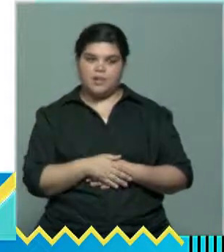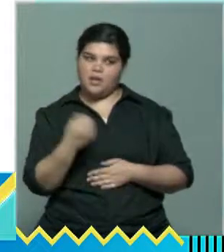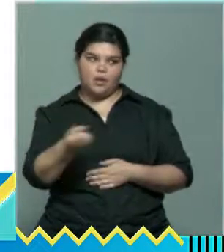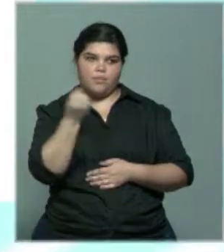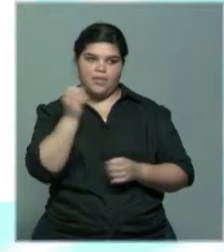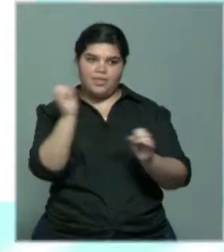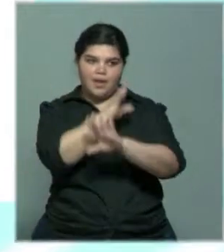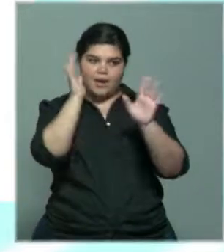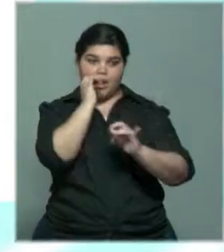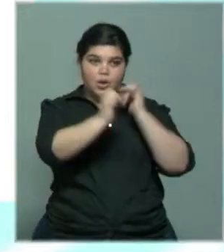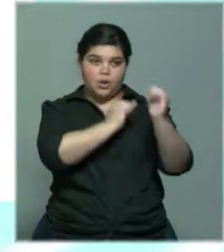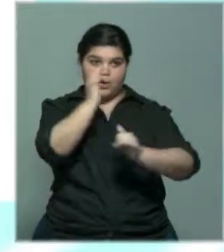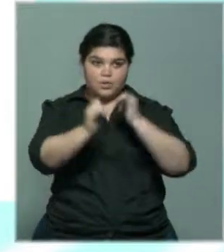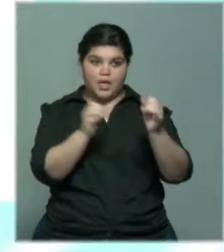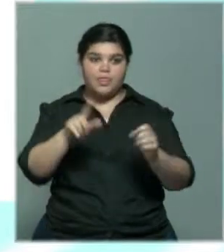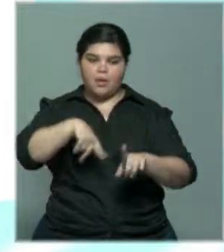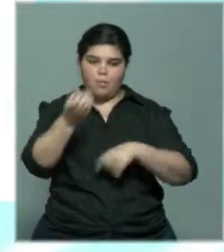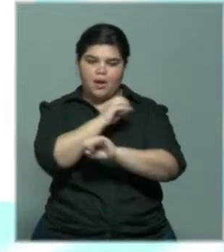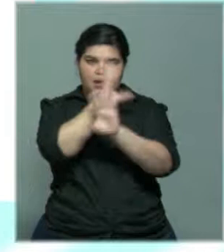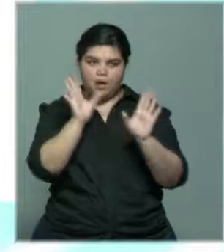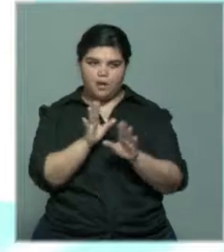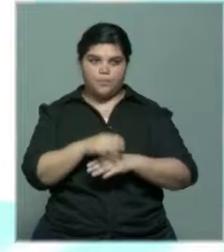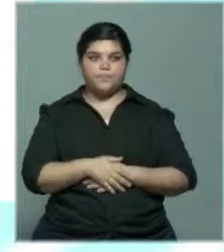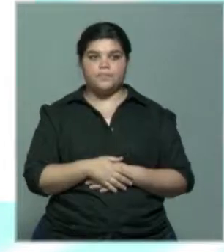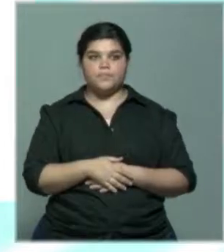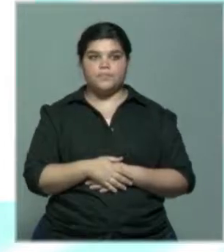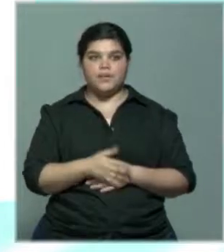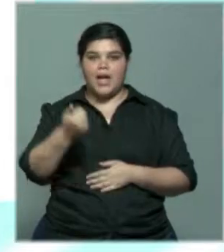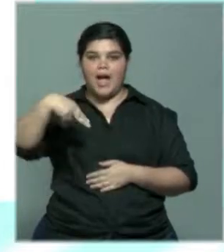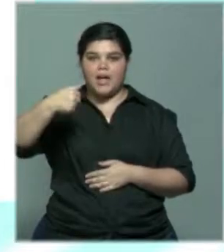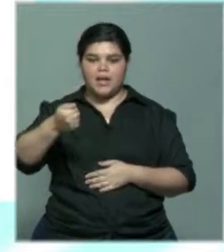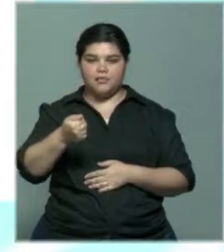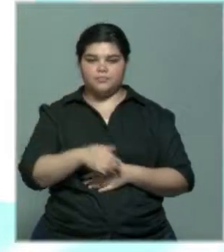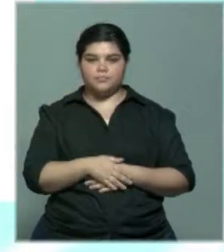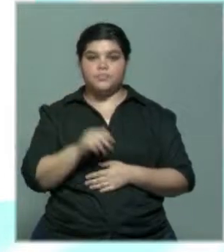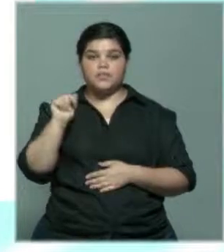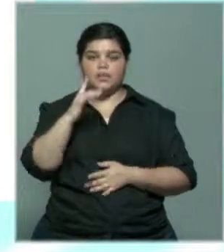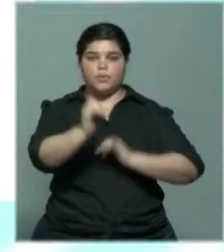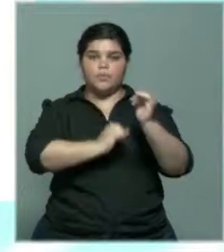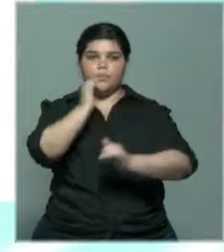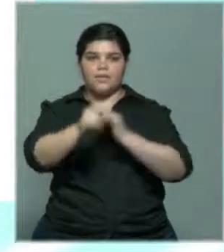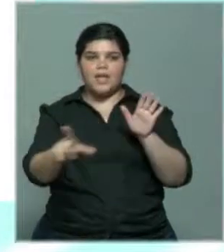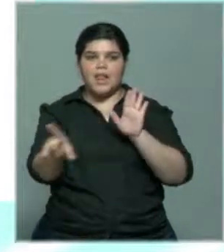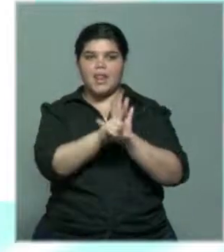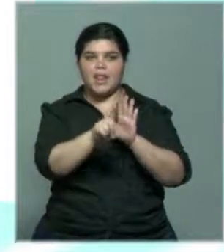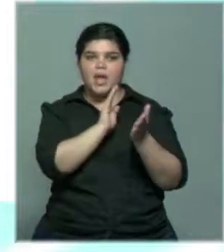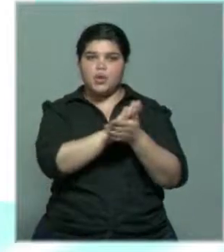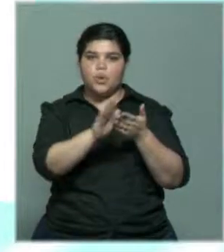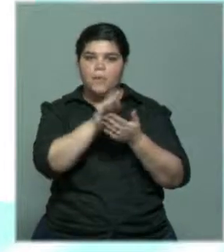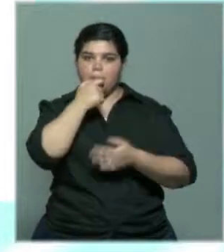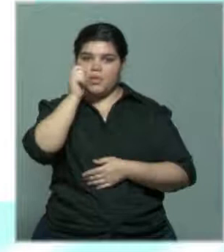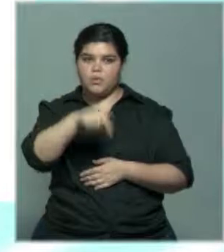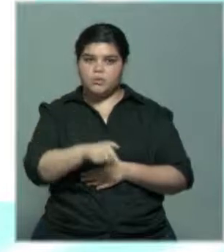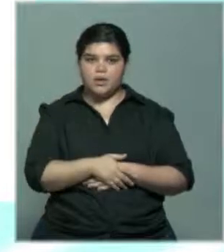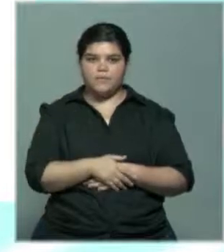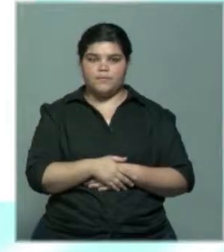que la leamos para empezar a aclararlo, ¿no? Ana Clara Pronoto dice, tránsito, la nueva ley en Mendoza. Además